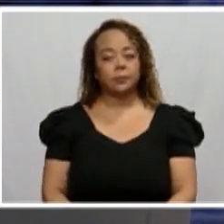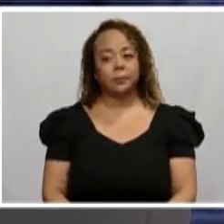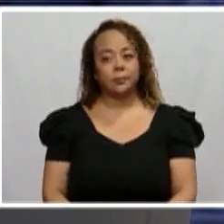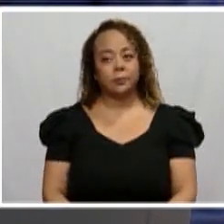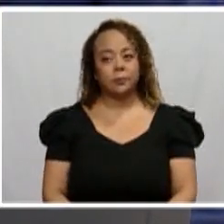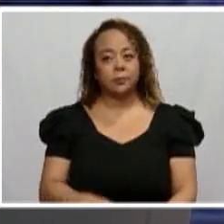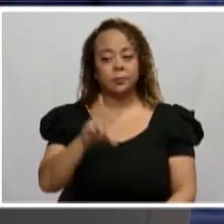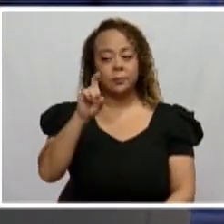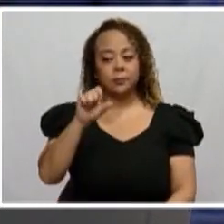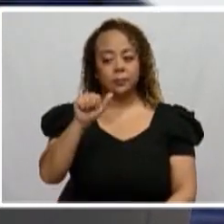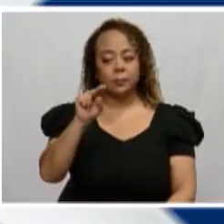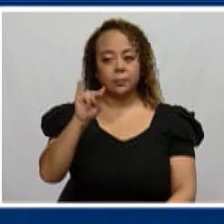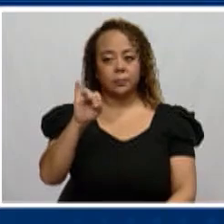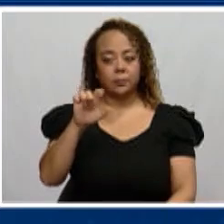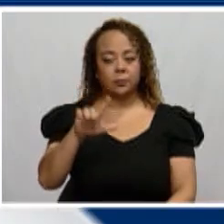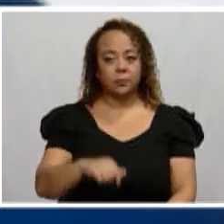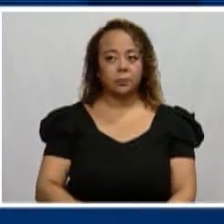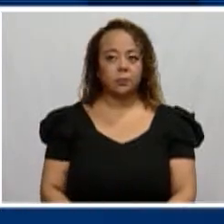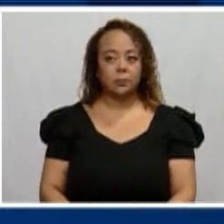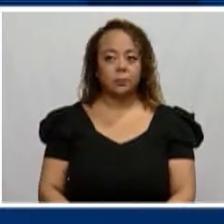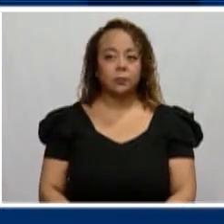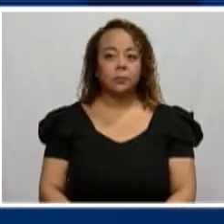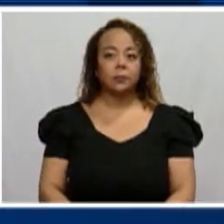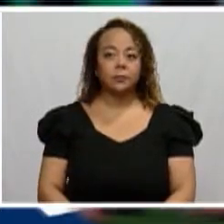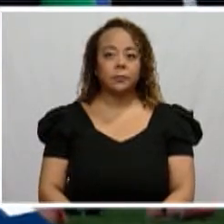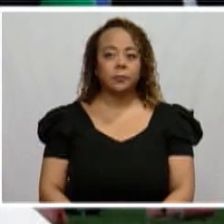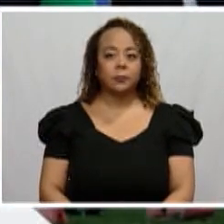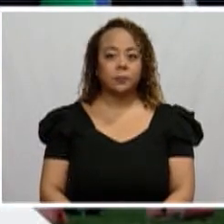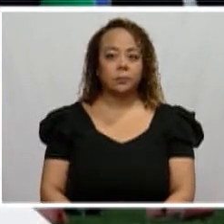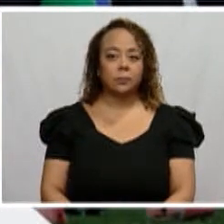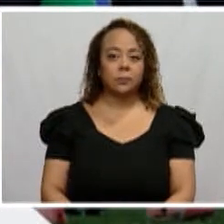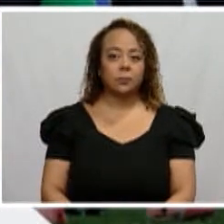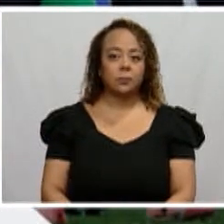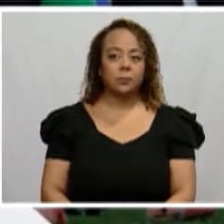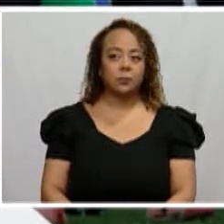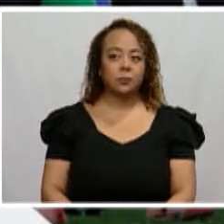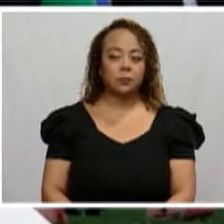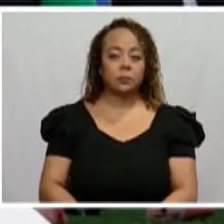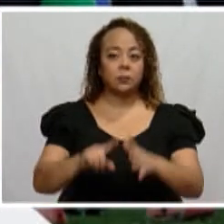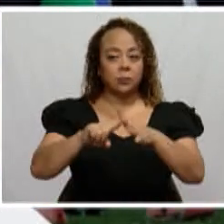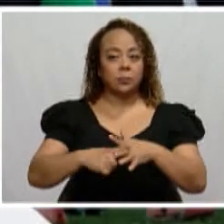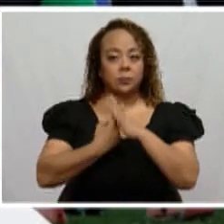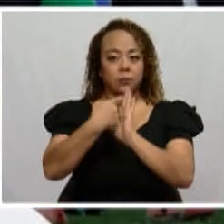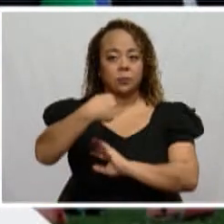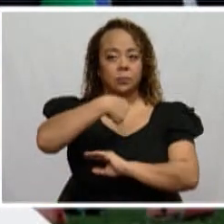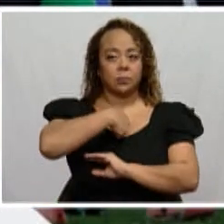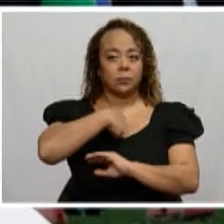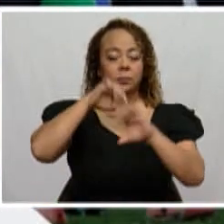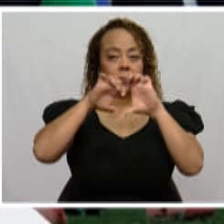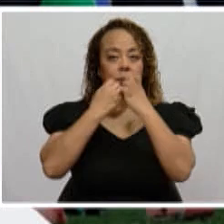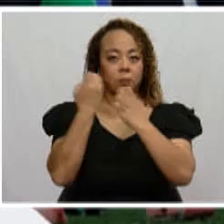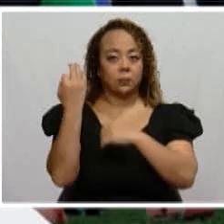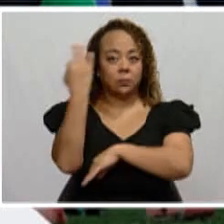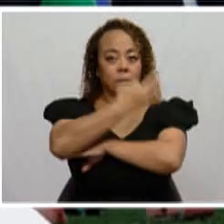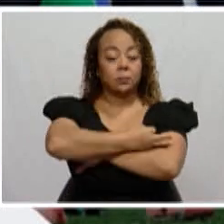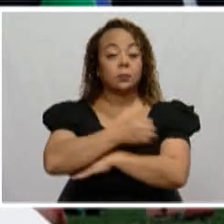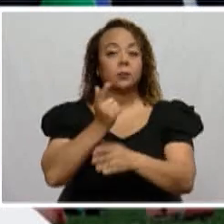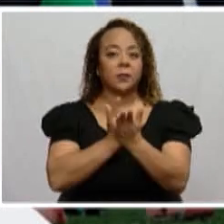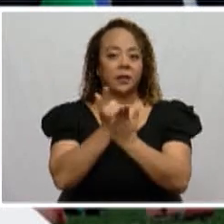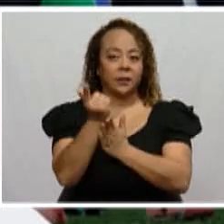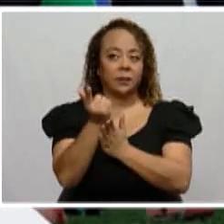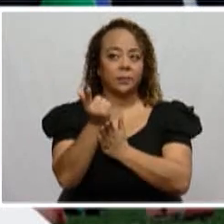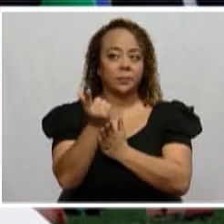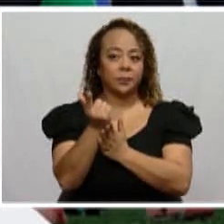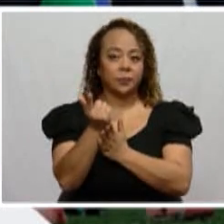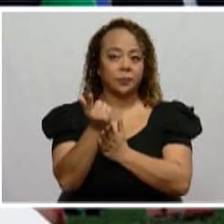Dani faita aquí un tercio del Campeonato ya verdad sí pienso yo ahí está el equipo de la fecha Liberia